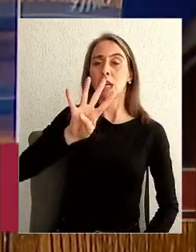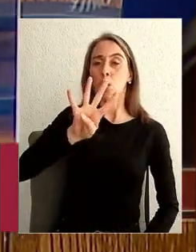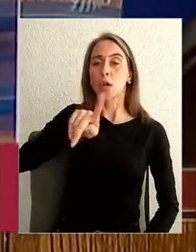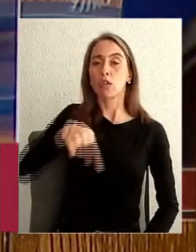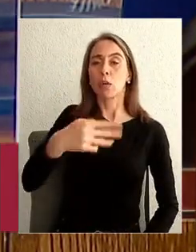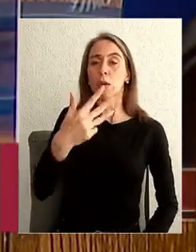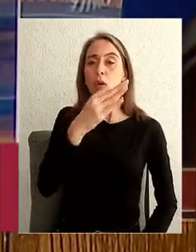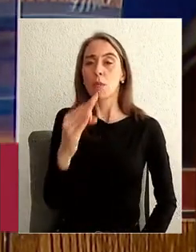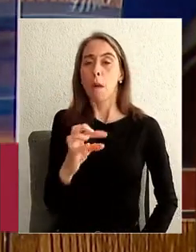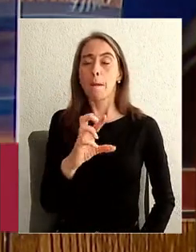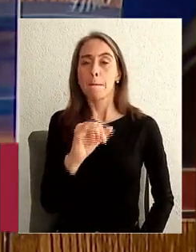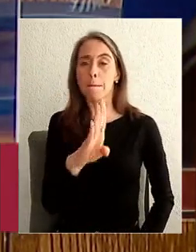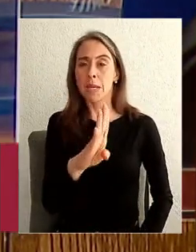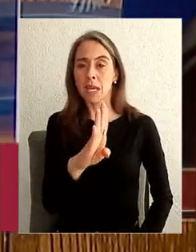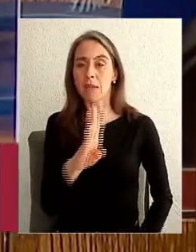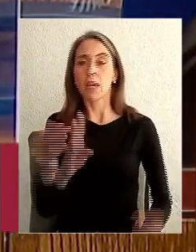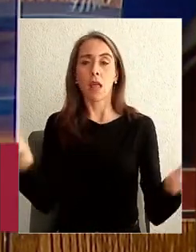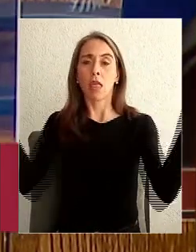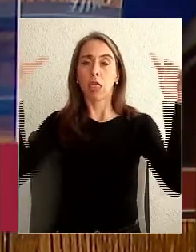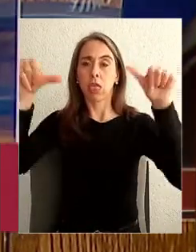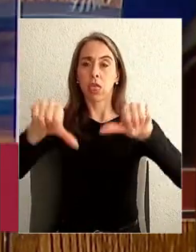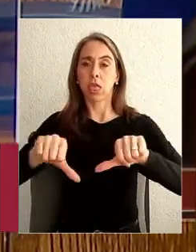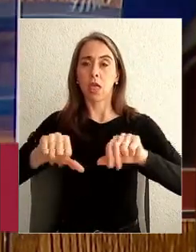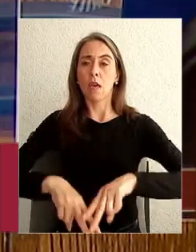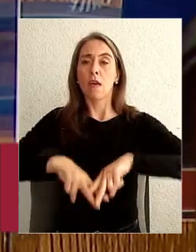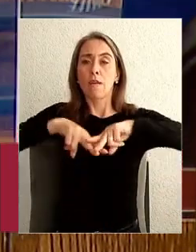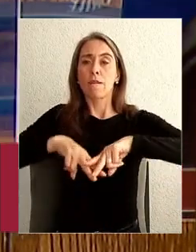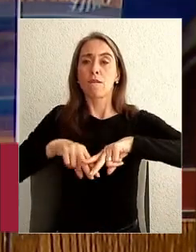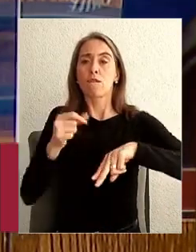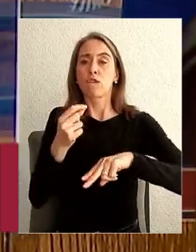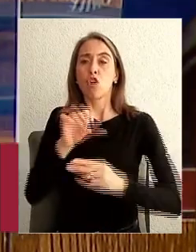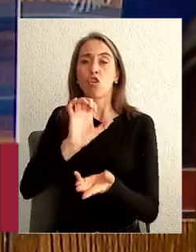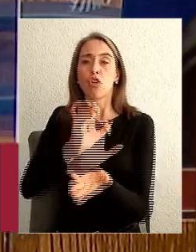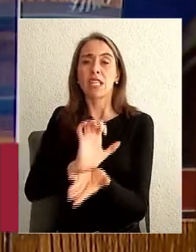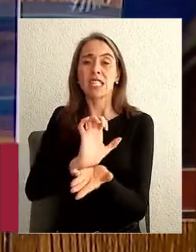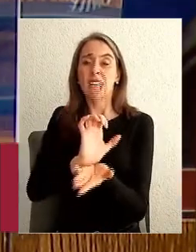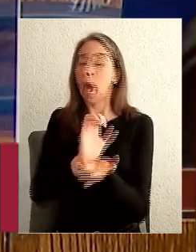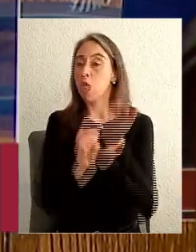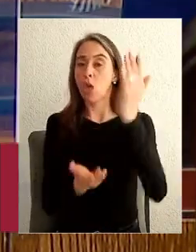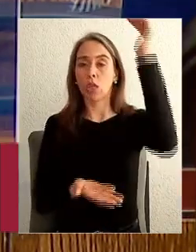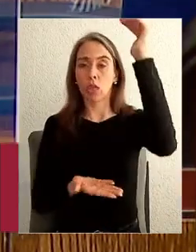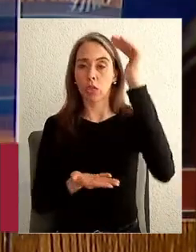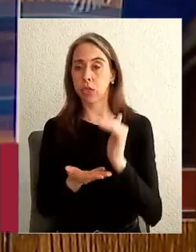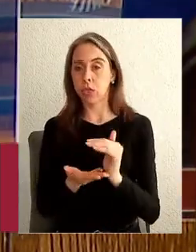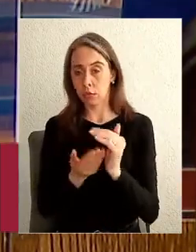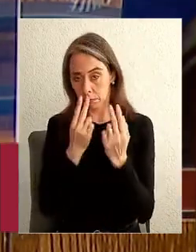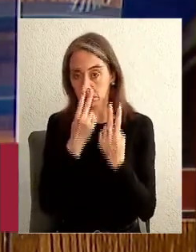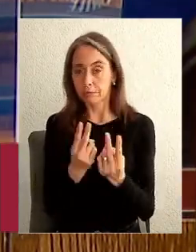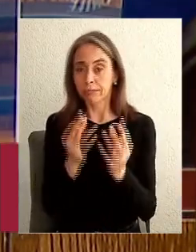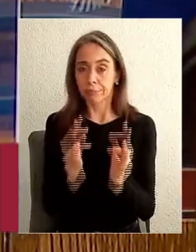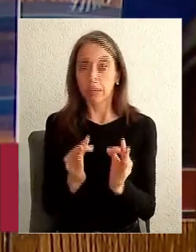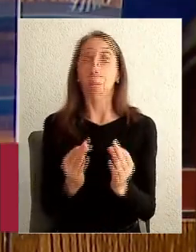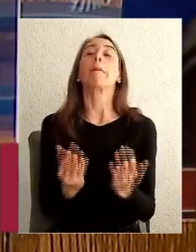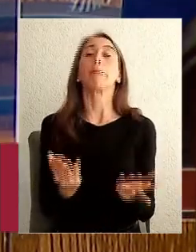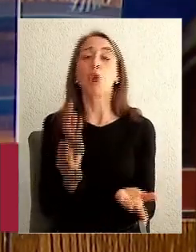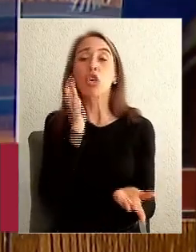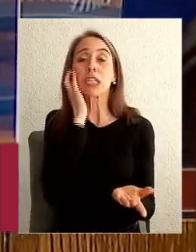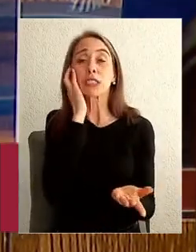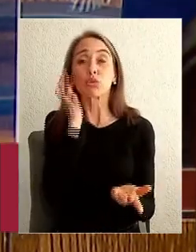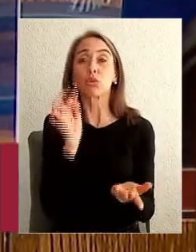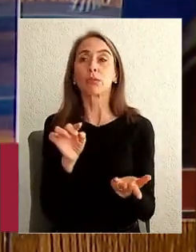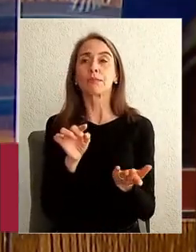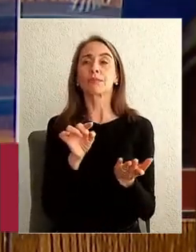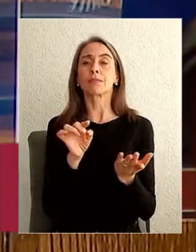evidencia un deterioro en las finanzas públicas evidente. Presidente, hay varias razones por las cuales se